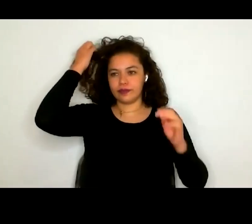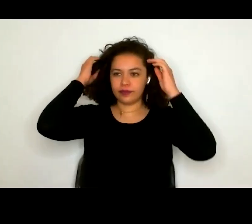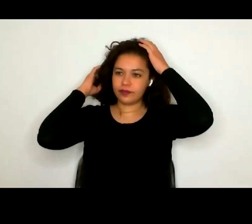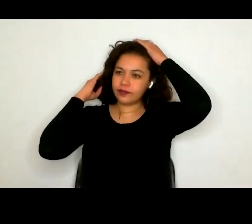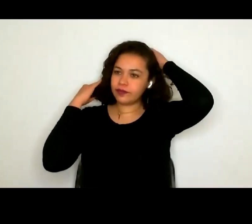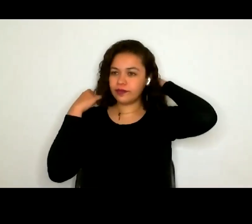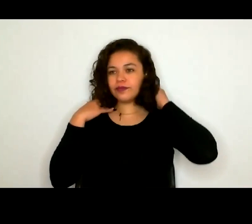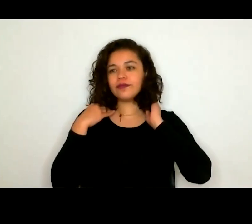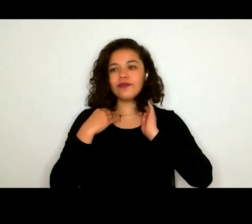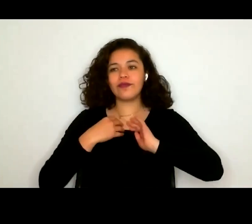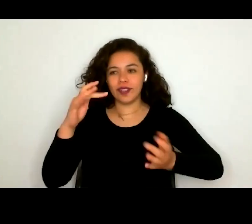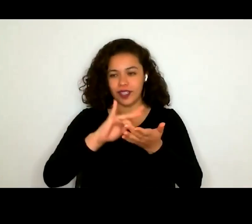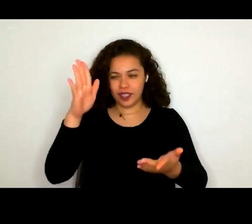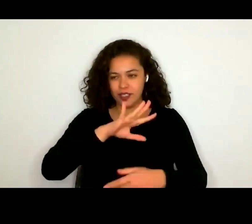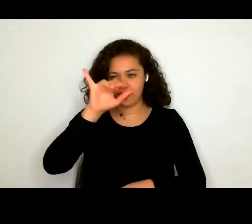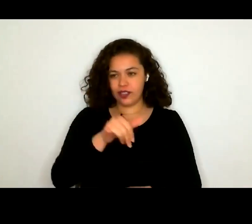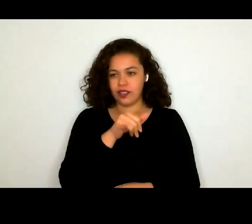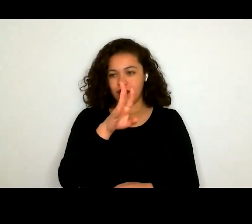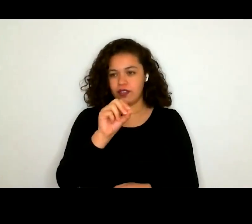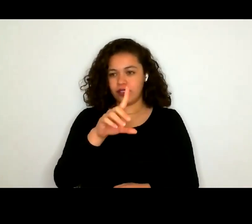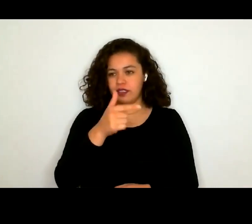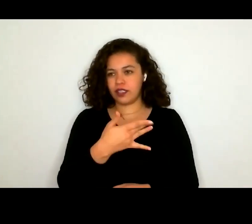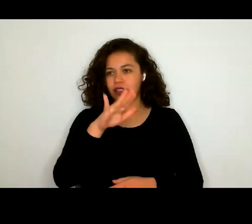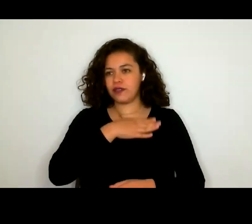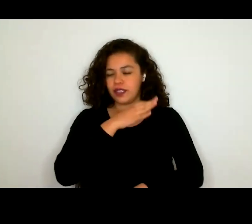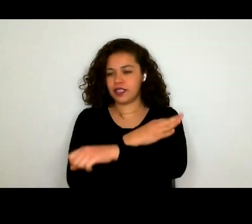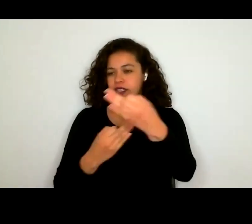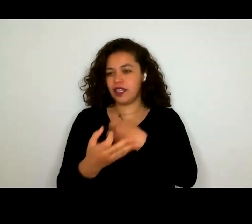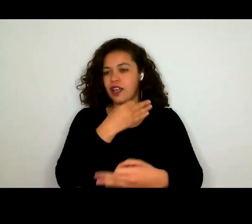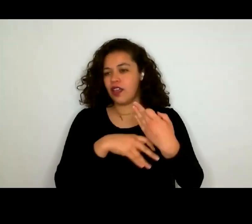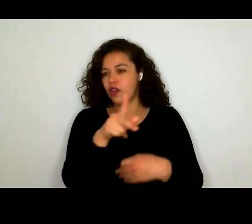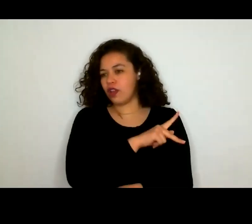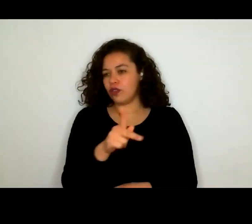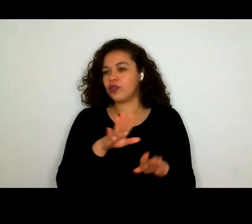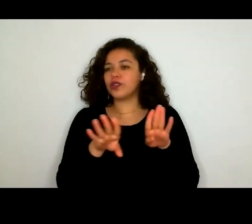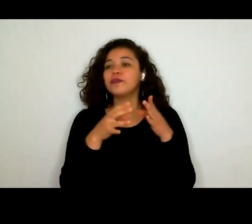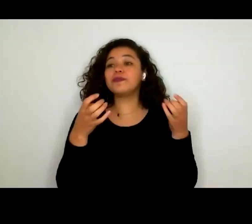Gracias, Jorge. Buenas tardes. Compañeras, compañeros, buenas tardes a todos. ¿Cómo están?